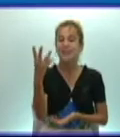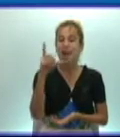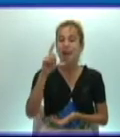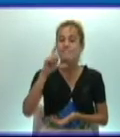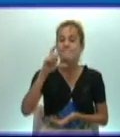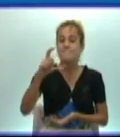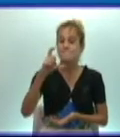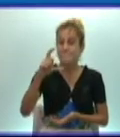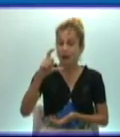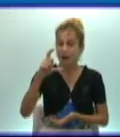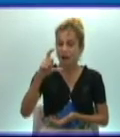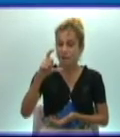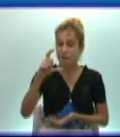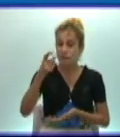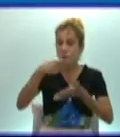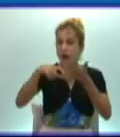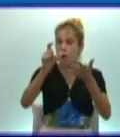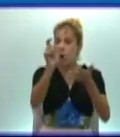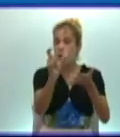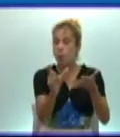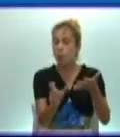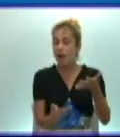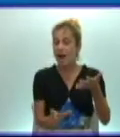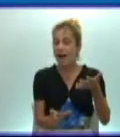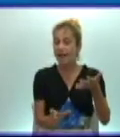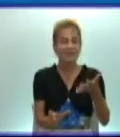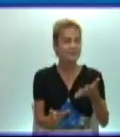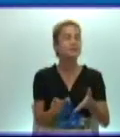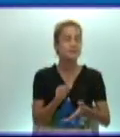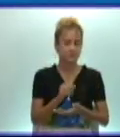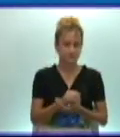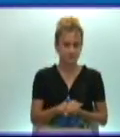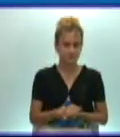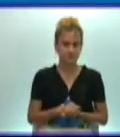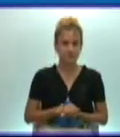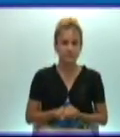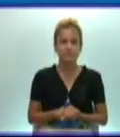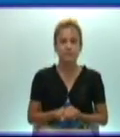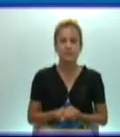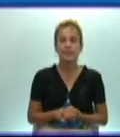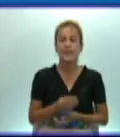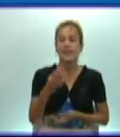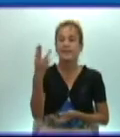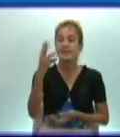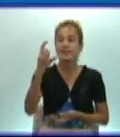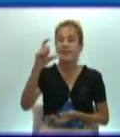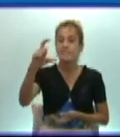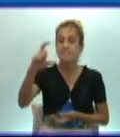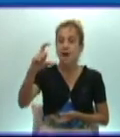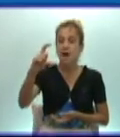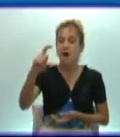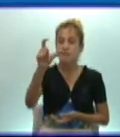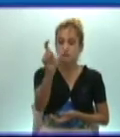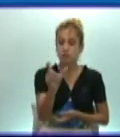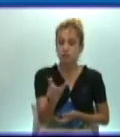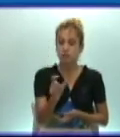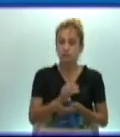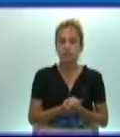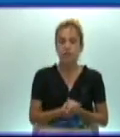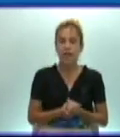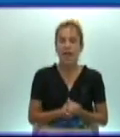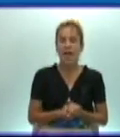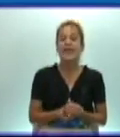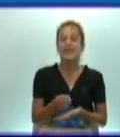carta. Fíjense, no es el tercer párrafo de la lectura, es del cuerpo de la carta. Y van a